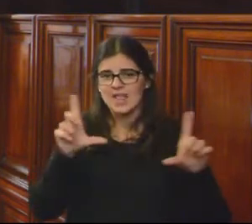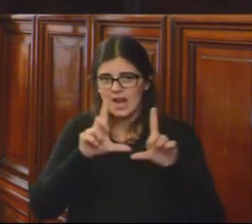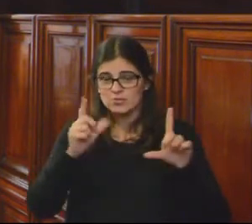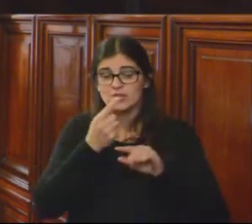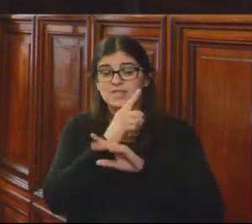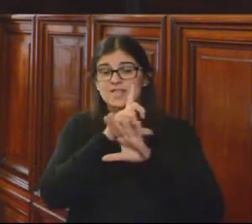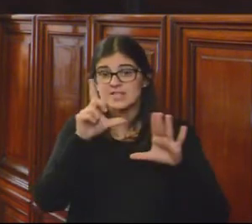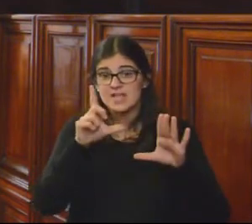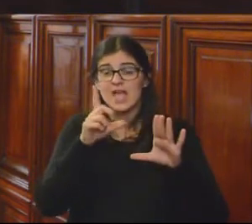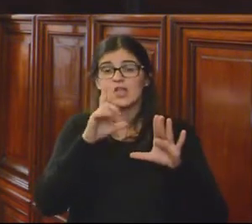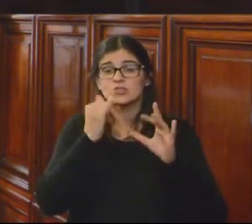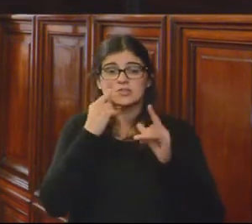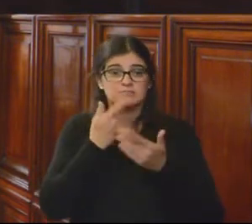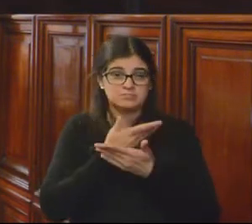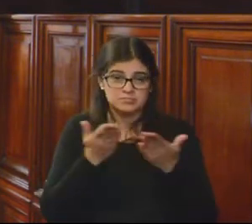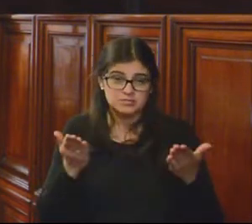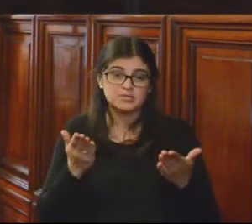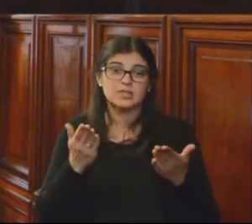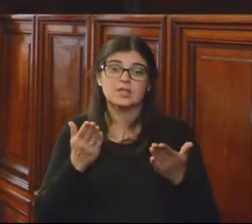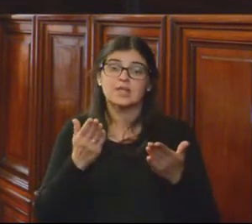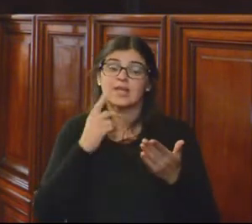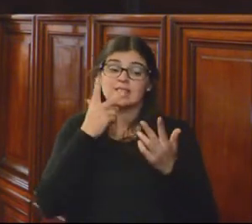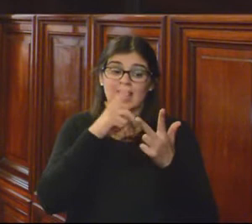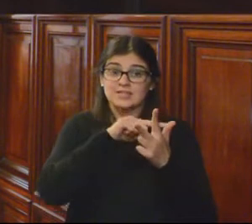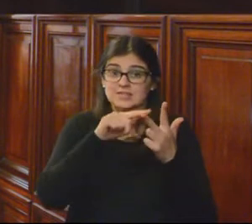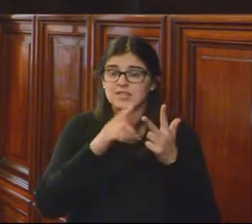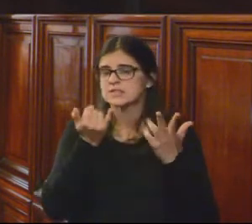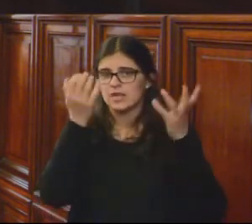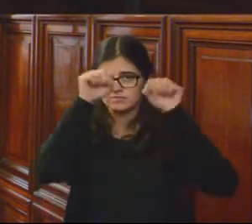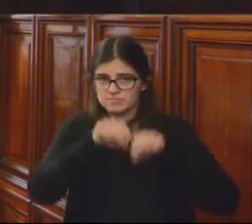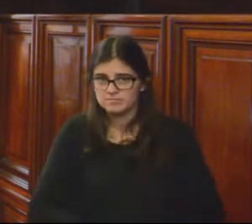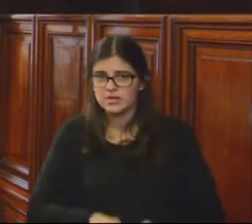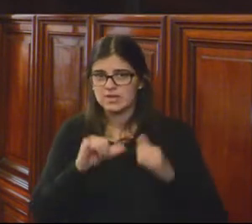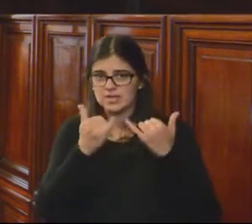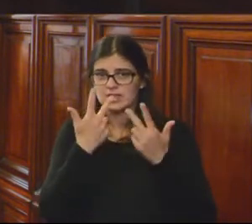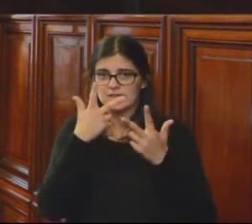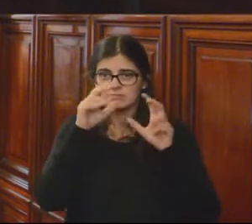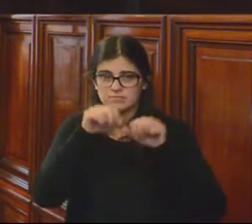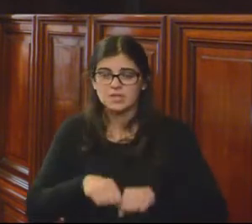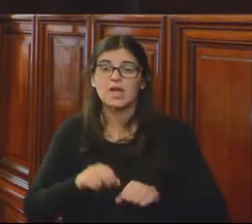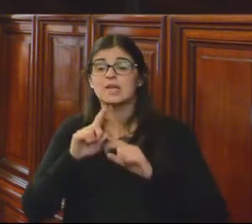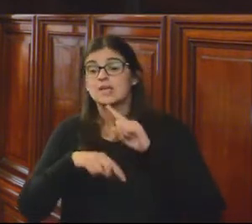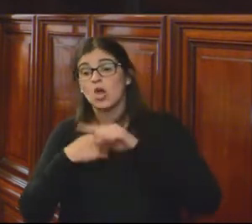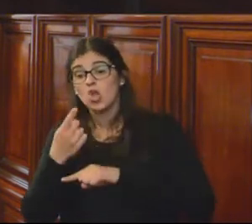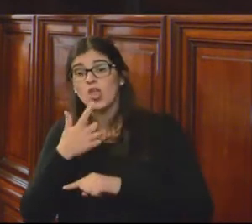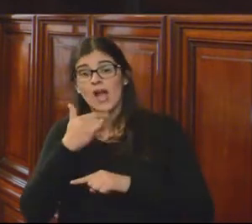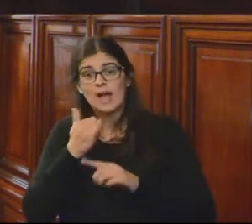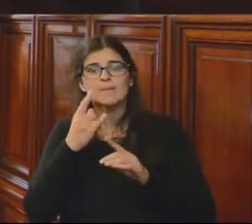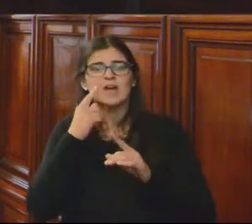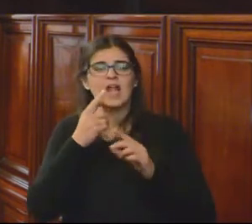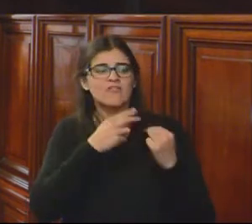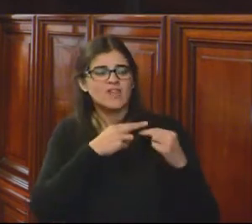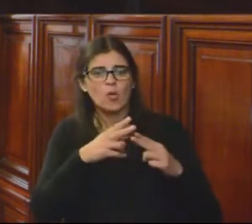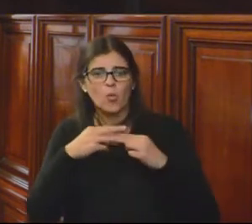17 medios impresos, de los cuales 3 han cerrado definitivamente. Y además, en algunos casos, se han asignado las